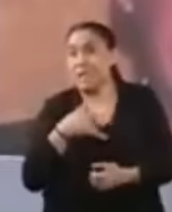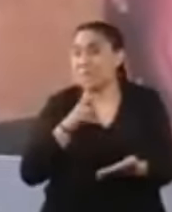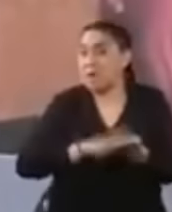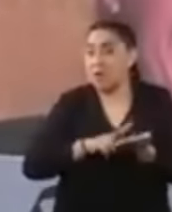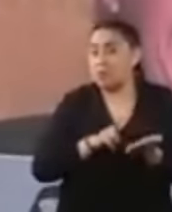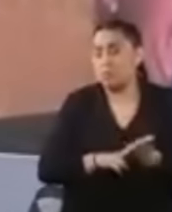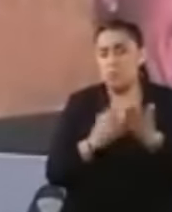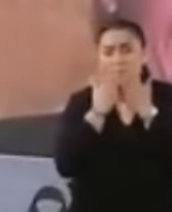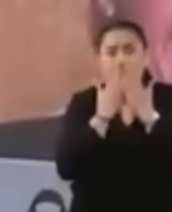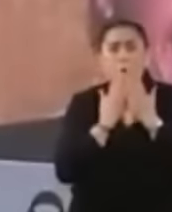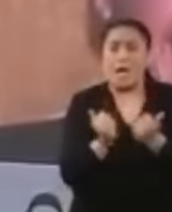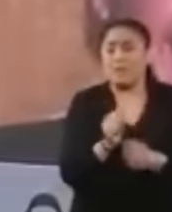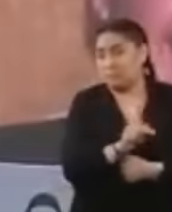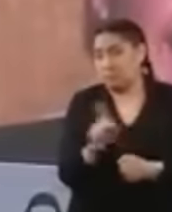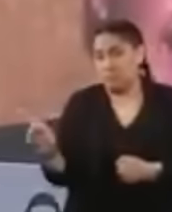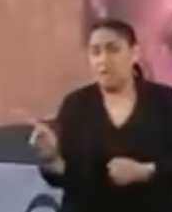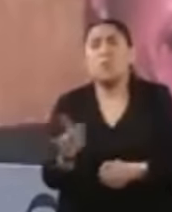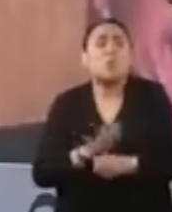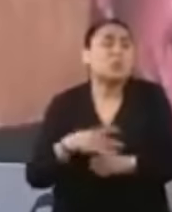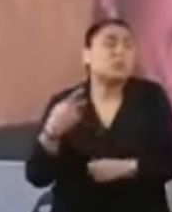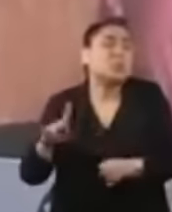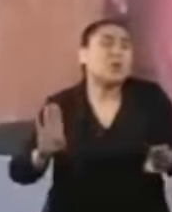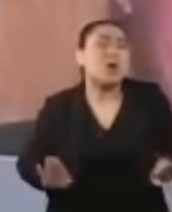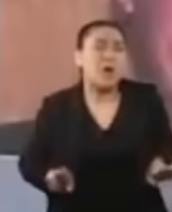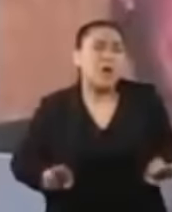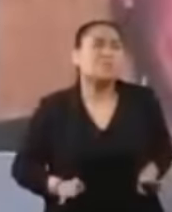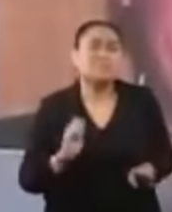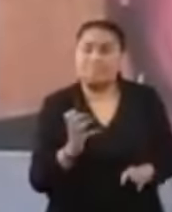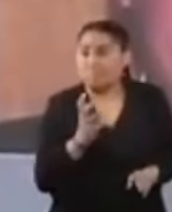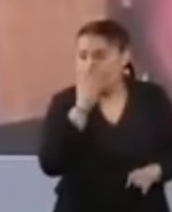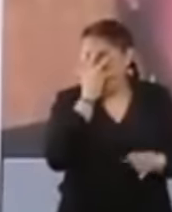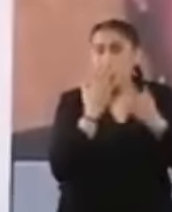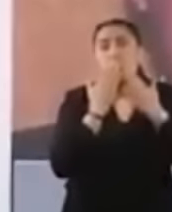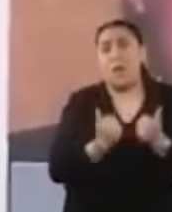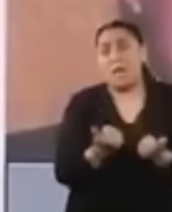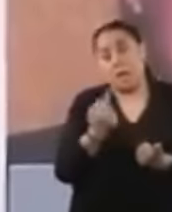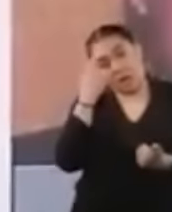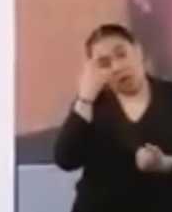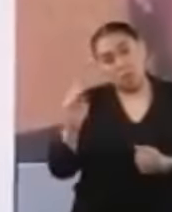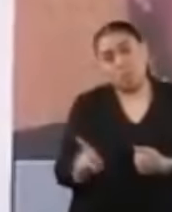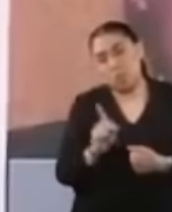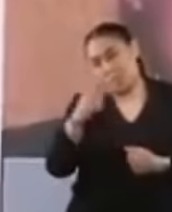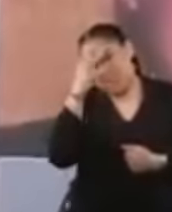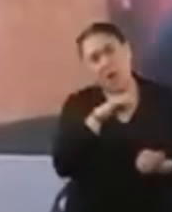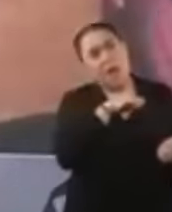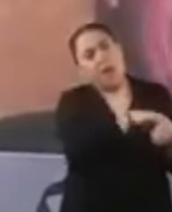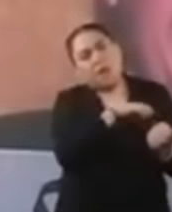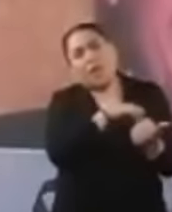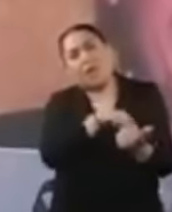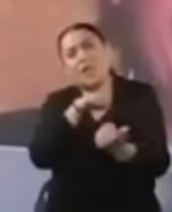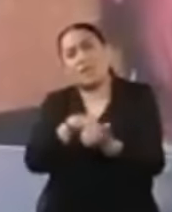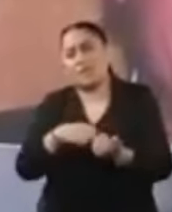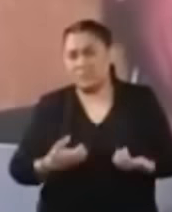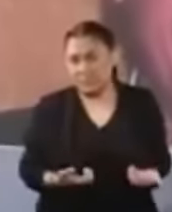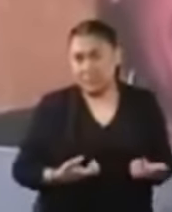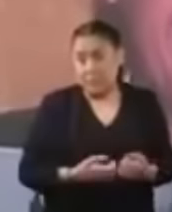y mujeres. Lo que tienen es cinismo para querer engañar al pueblo de México. Pero el